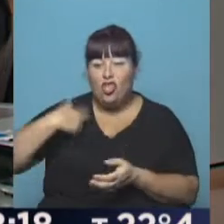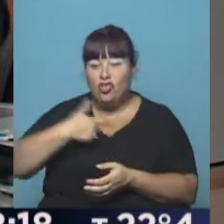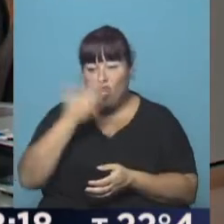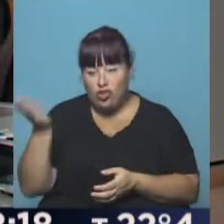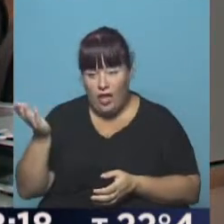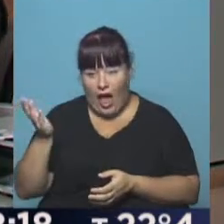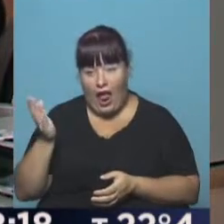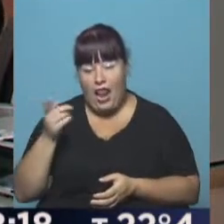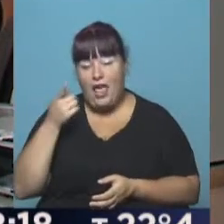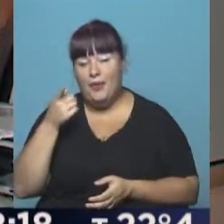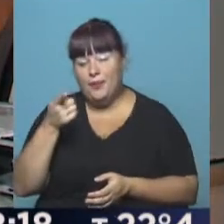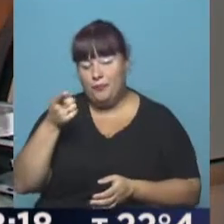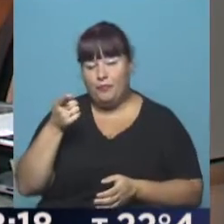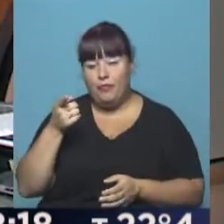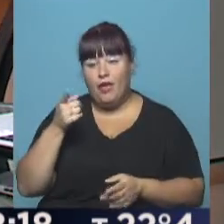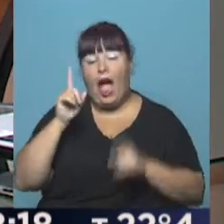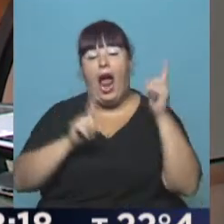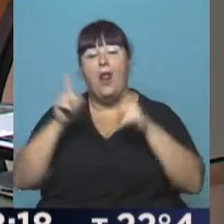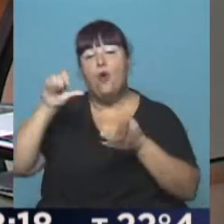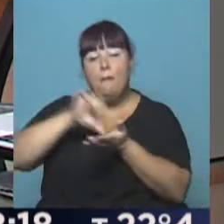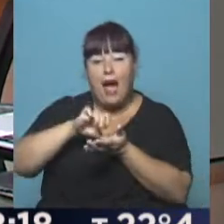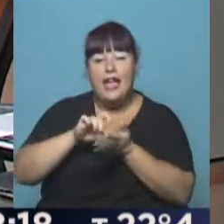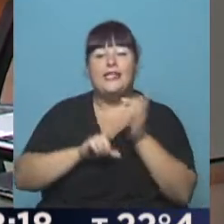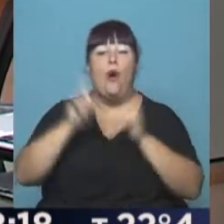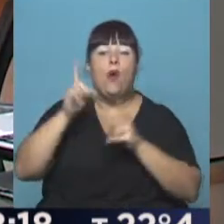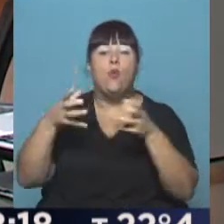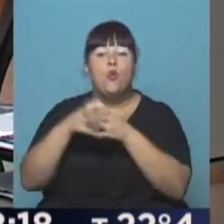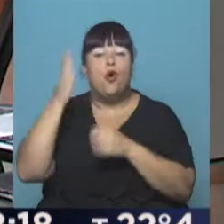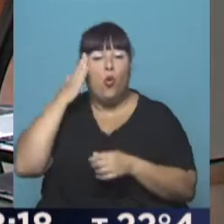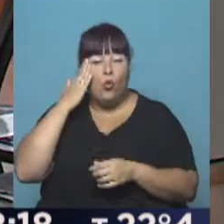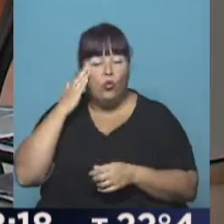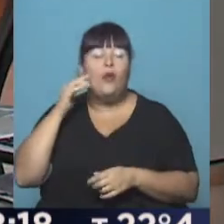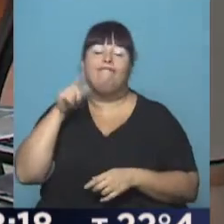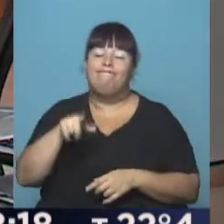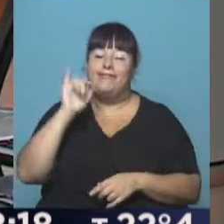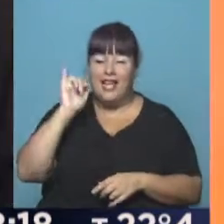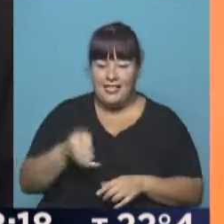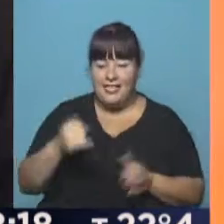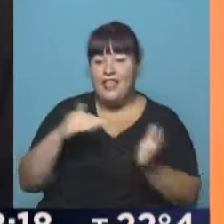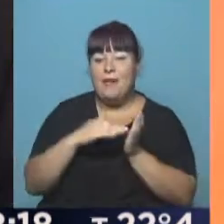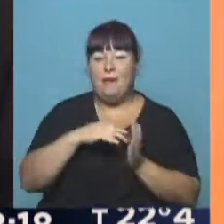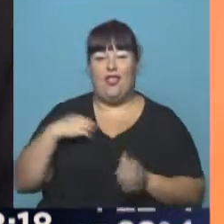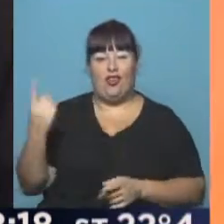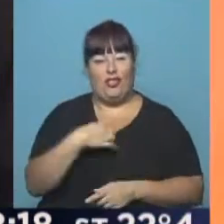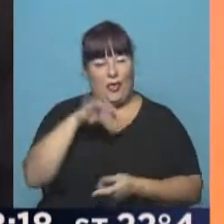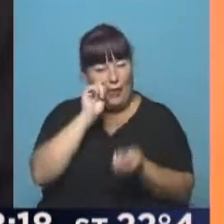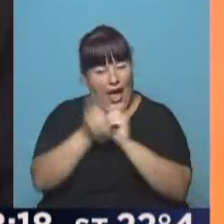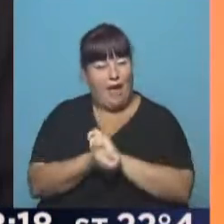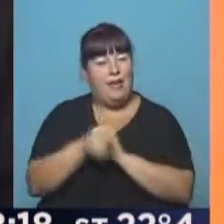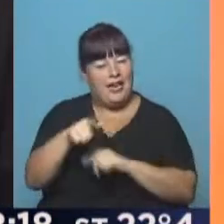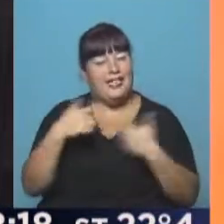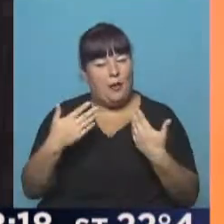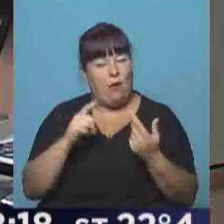sociales que tiene determinado país o determinado sector cultural, eso sí depende de nosotros, ¿no? Y eso sí se